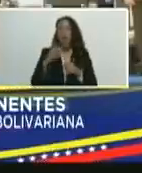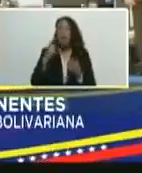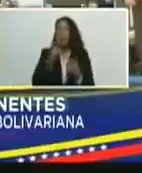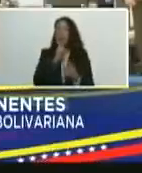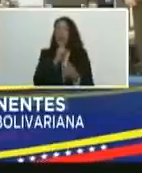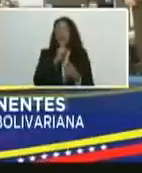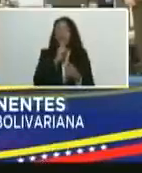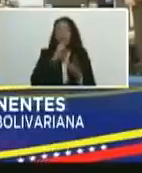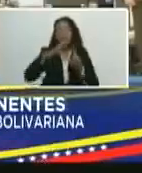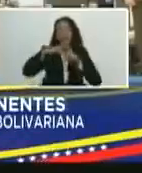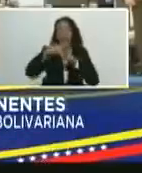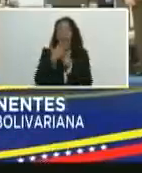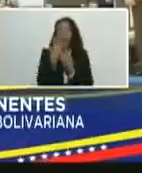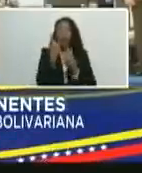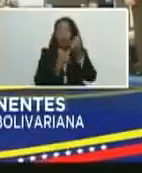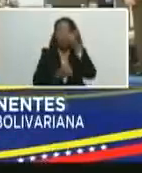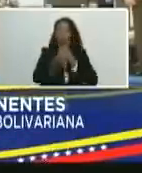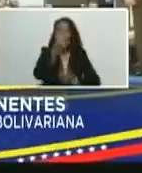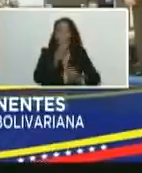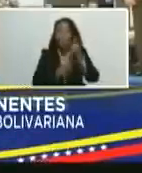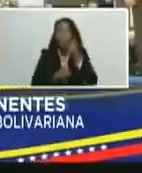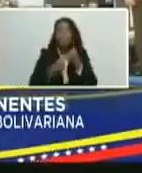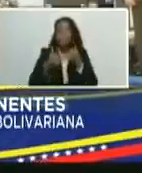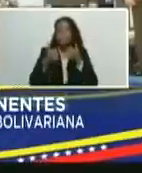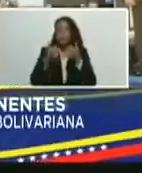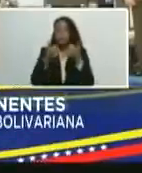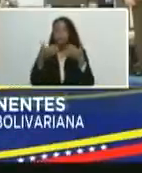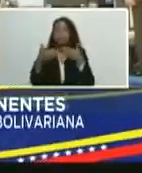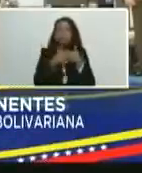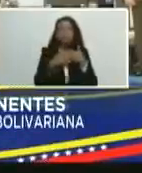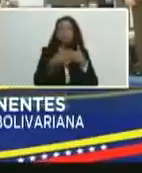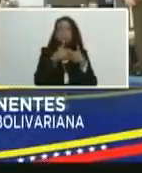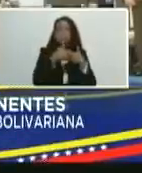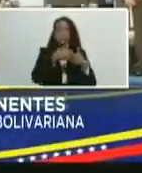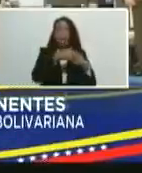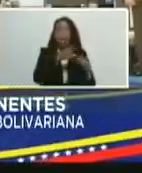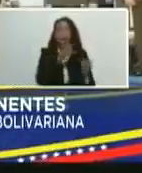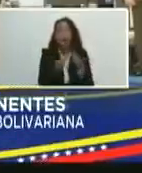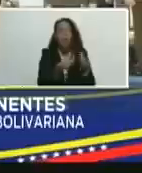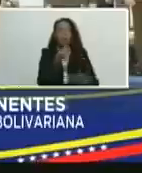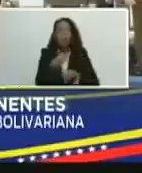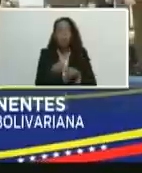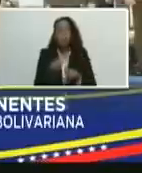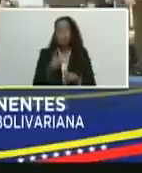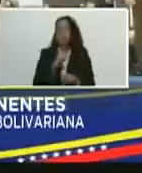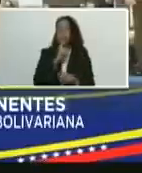sociales de los misiles económicos que fueron lanzados